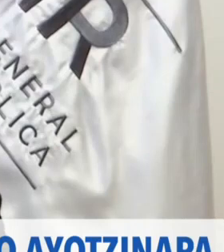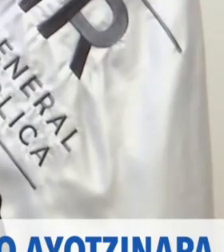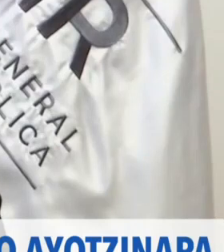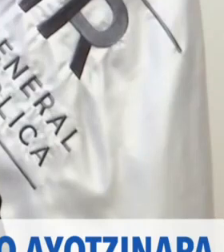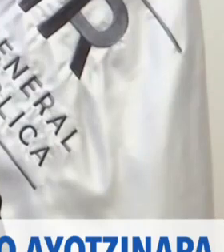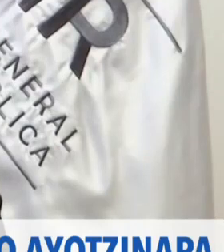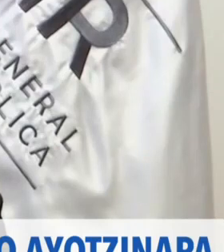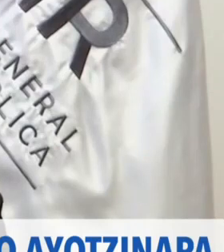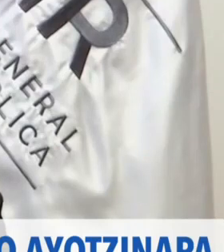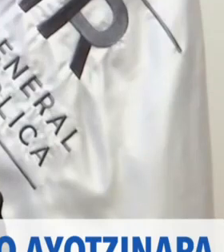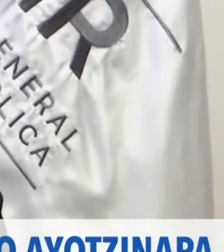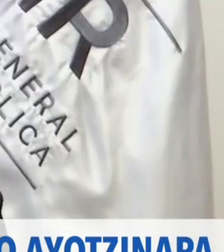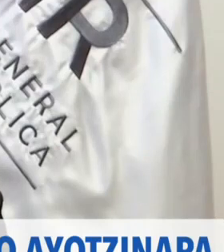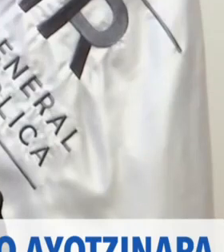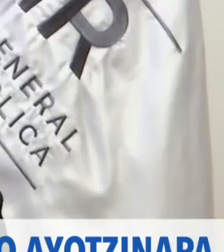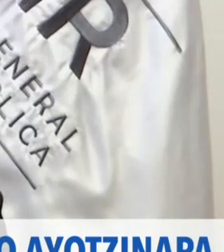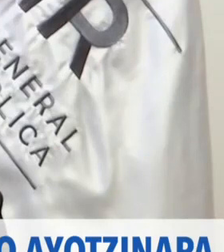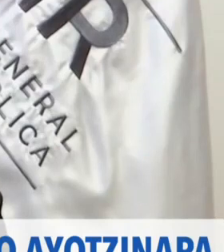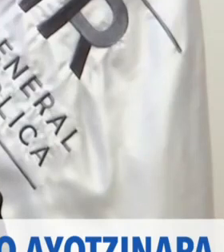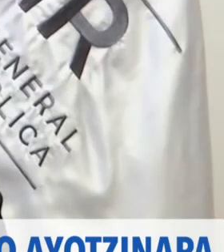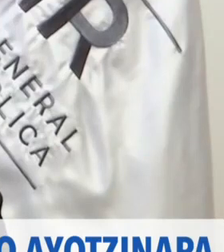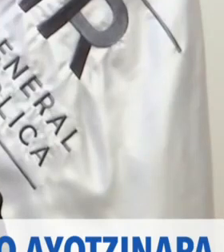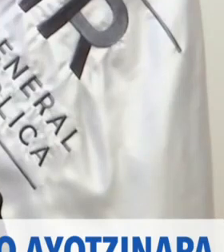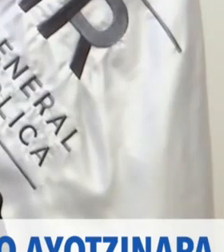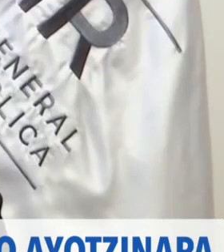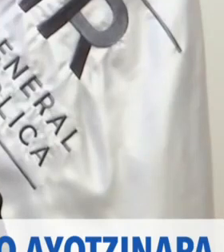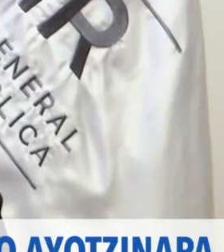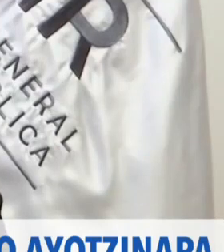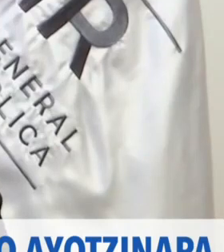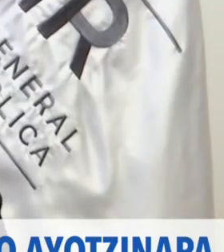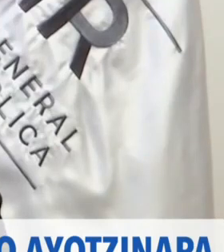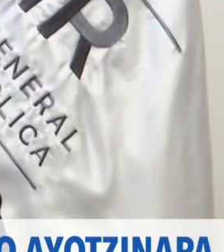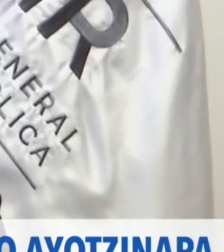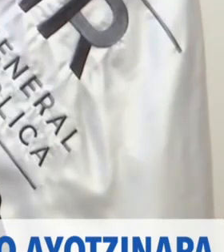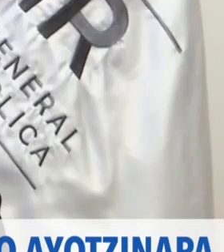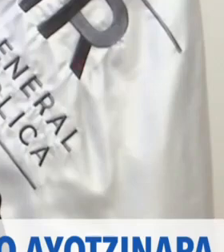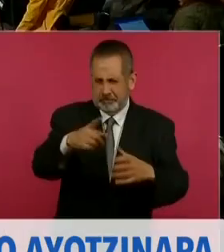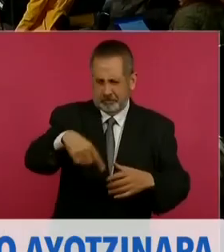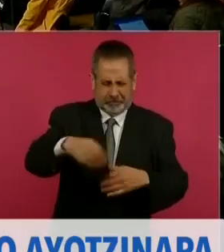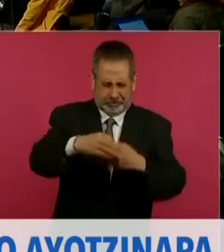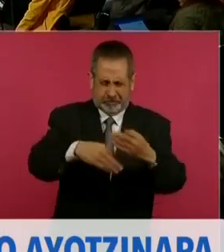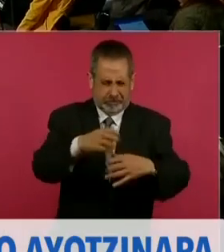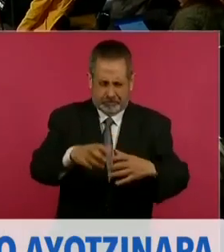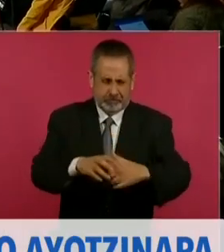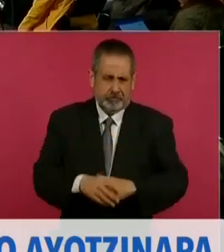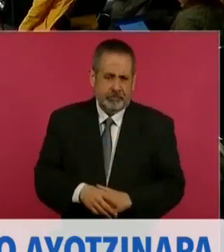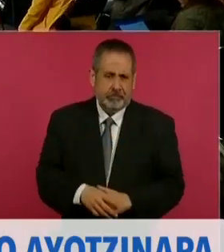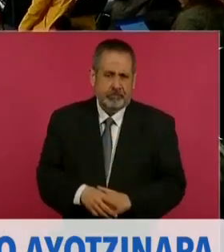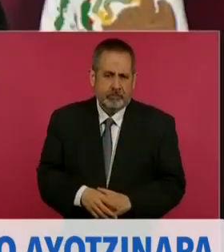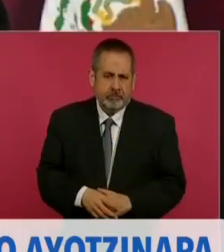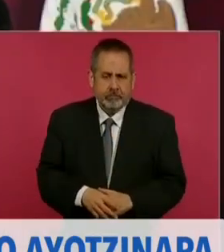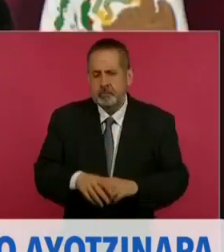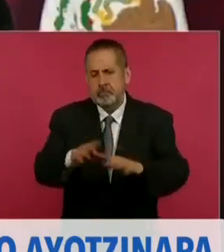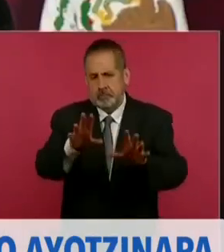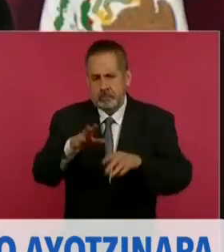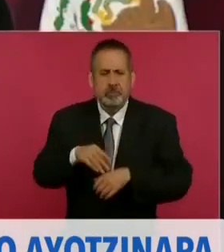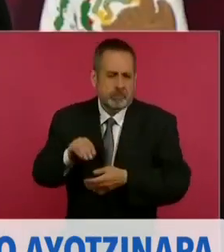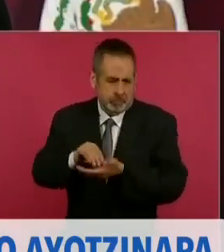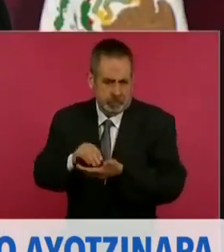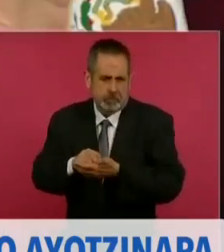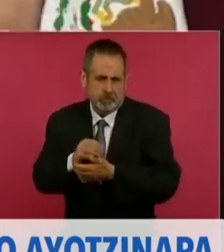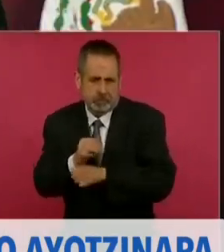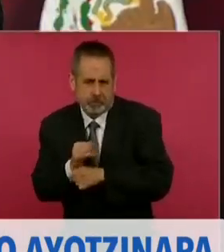por no presentar pruebas acusatorias en los plazos de ley establecidos y de no realizar el protocolo de Estambul a quienes aseguraron ser víctimas de tortura en